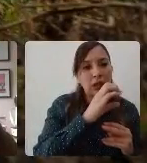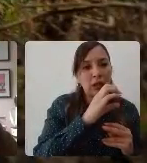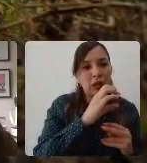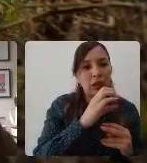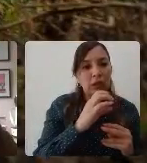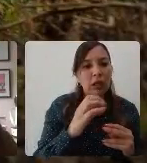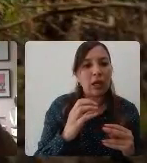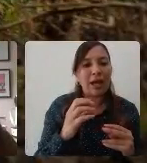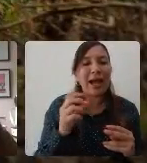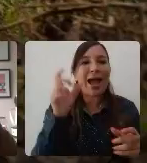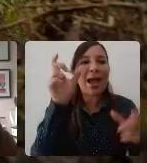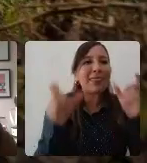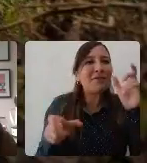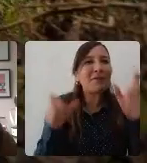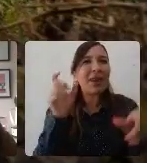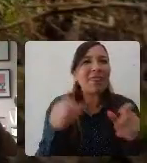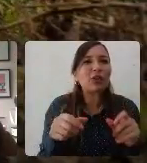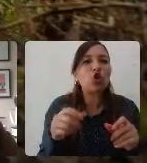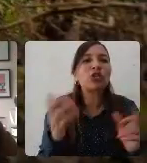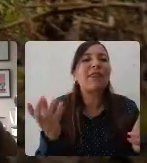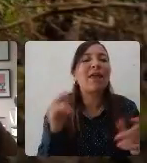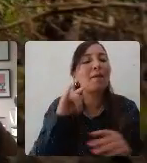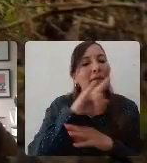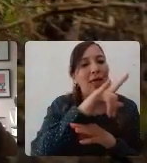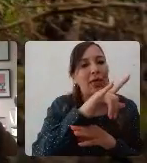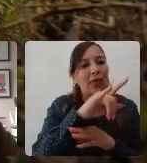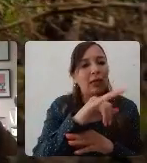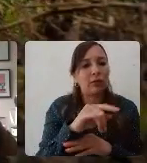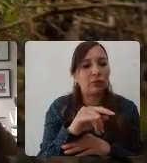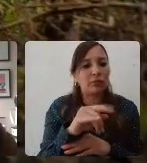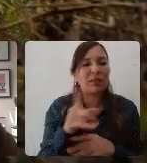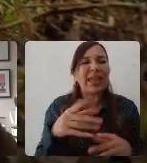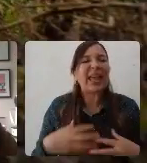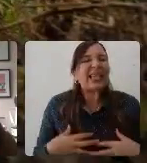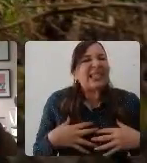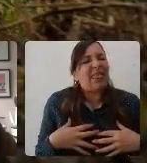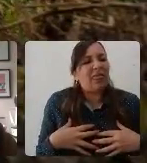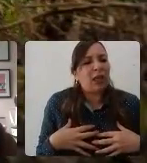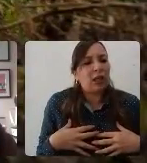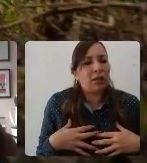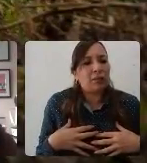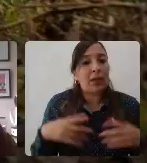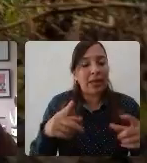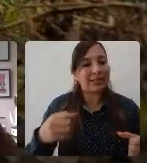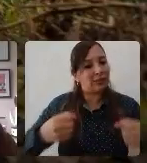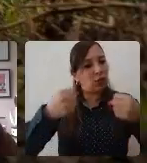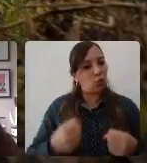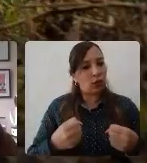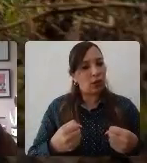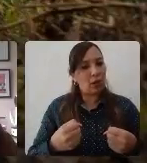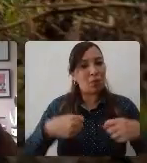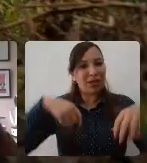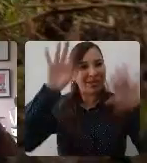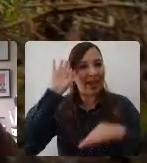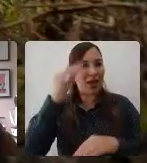acuerdo a las características de viajes qué es lo que siente siente mayor seguridad porque ya se encuentra